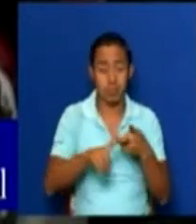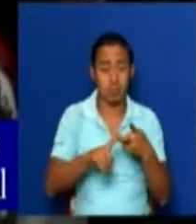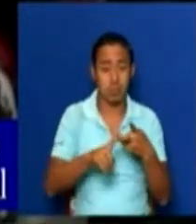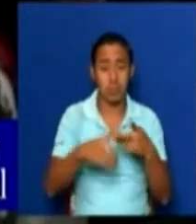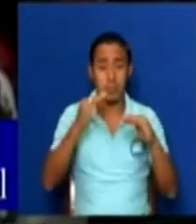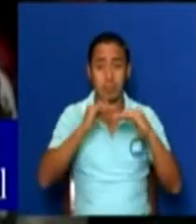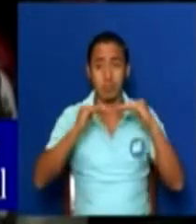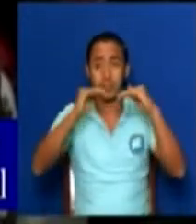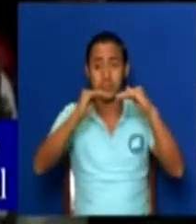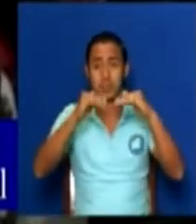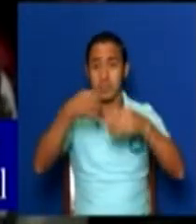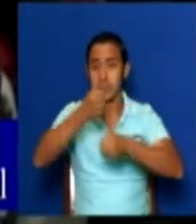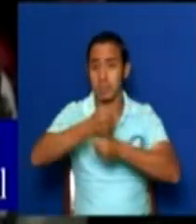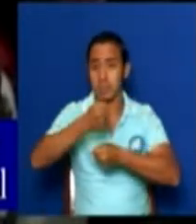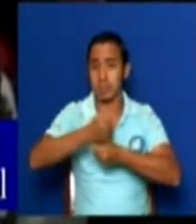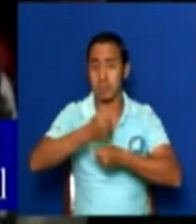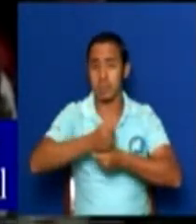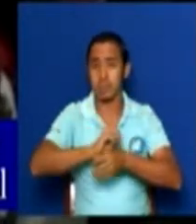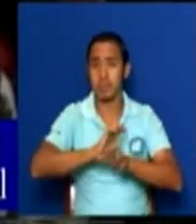la igualdad de oportunidades.